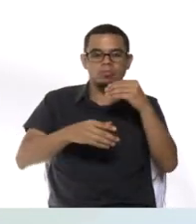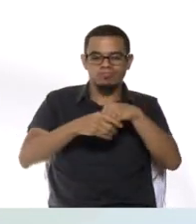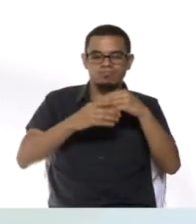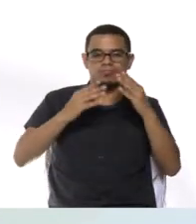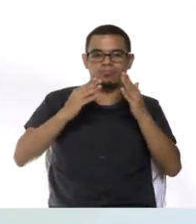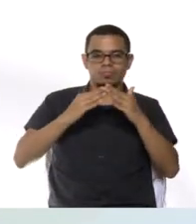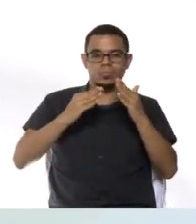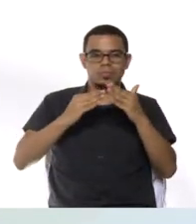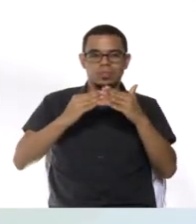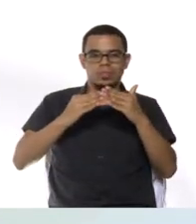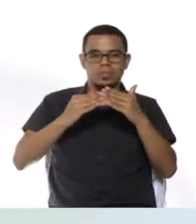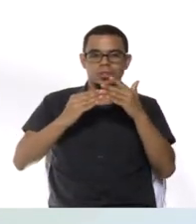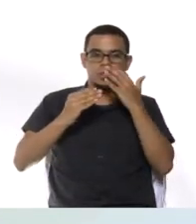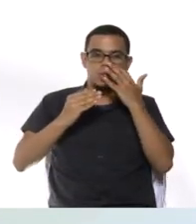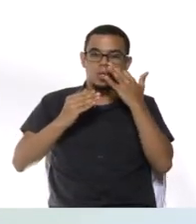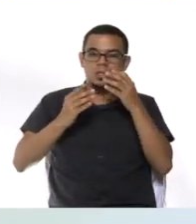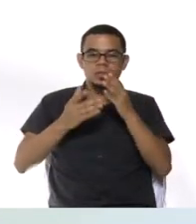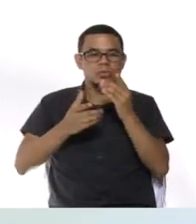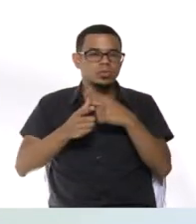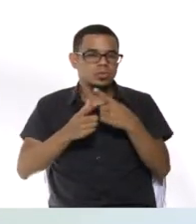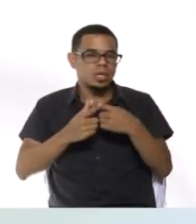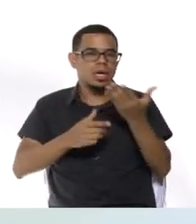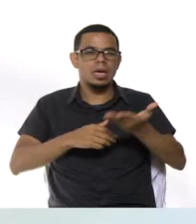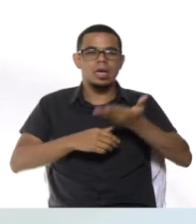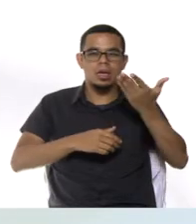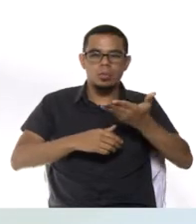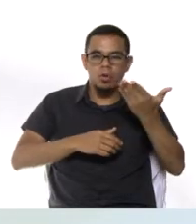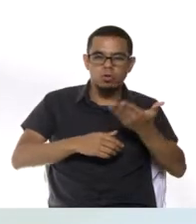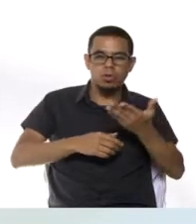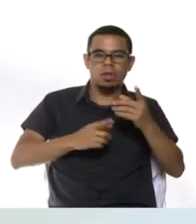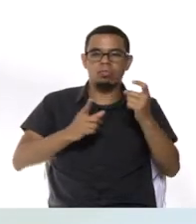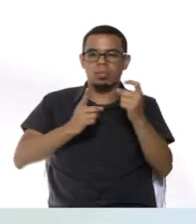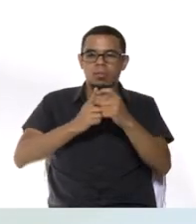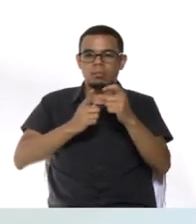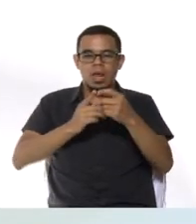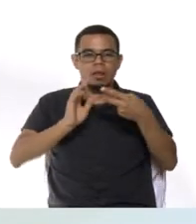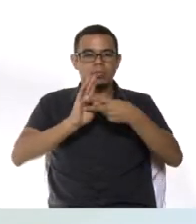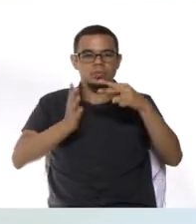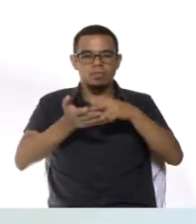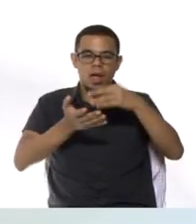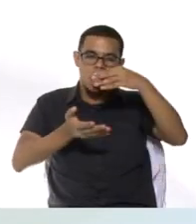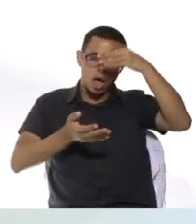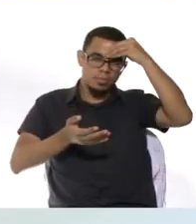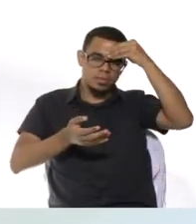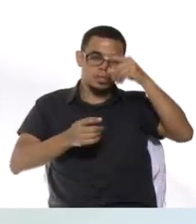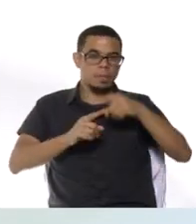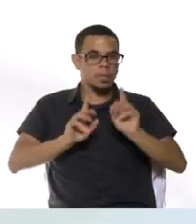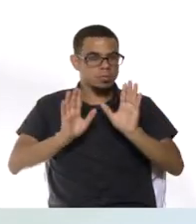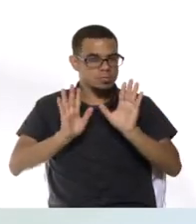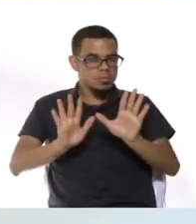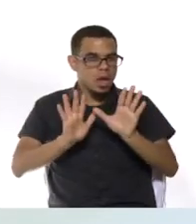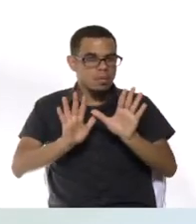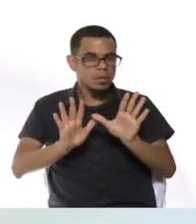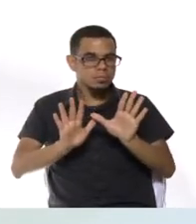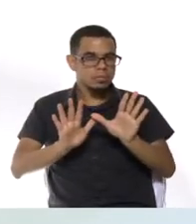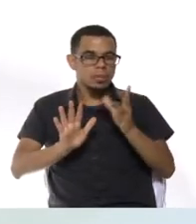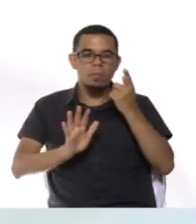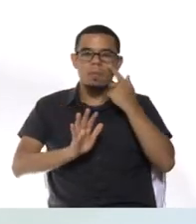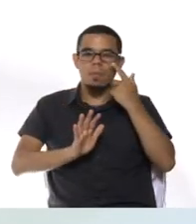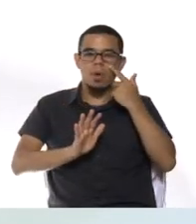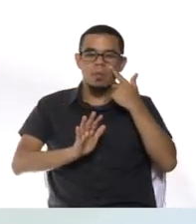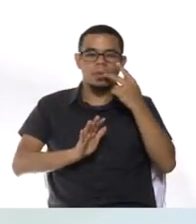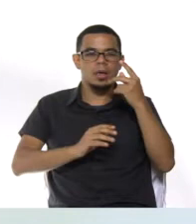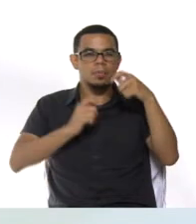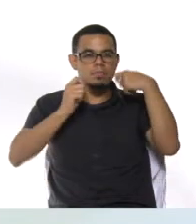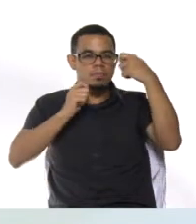el concepto y le demos la connotación y el valor que esta palabra tiene. Pero antes de continuar con todo lo que tenemos preparado para el día de